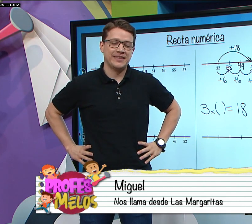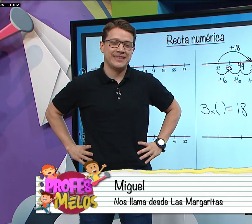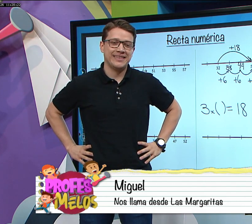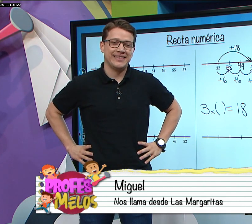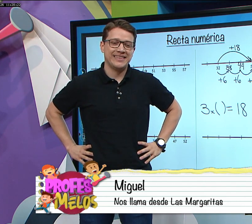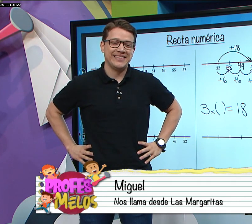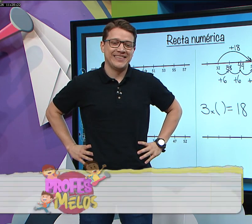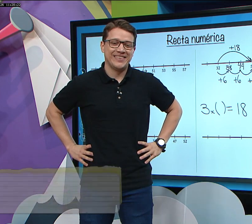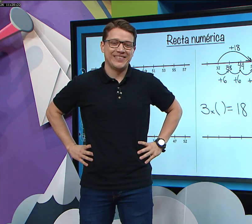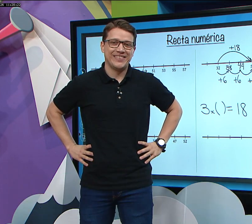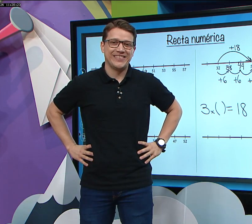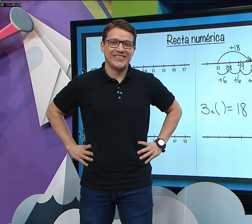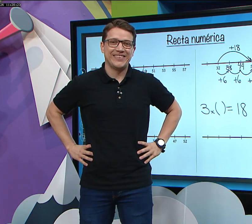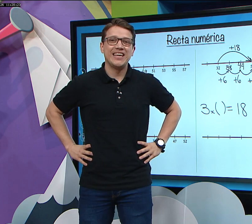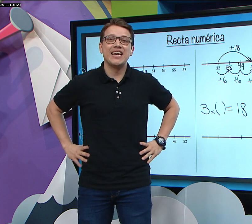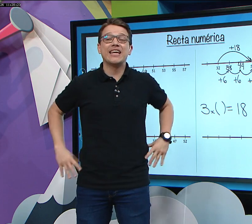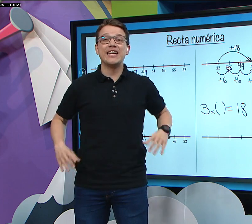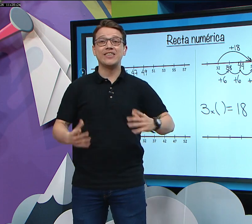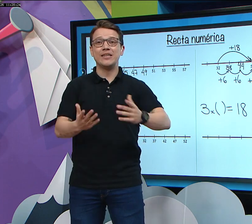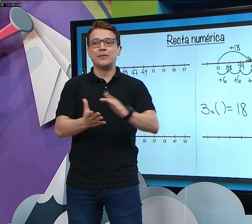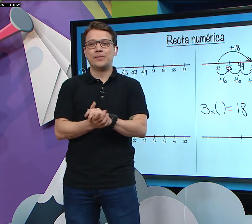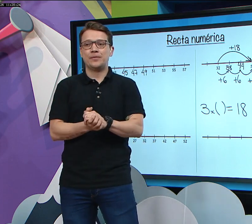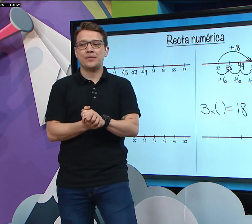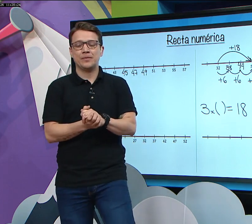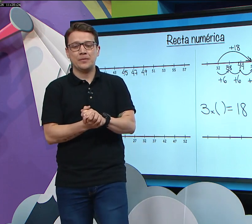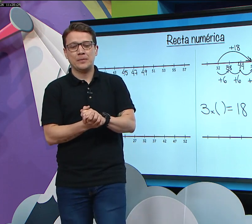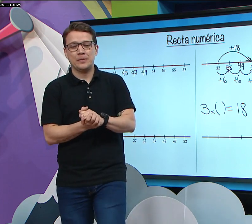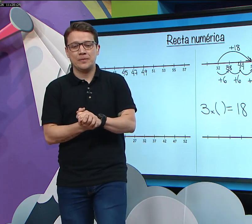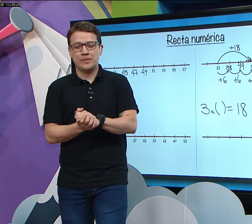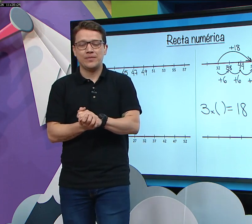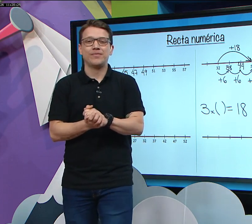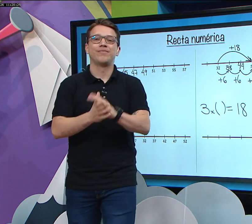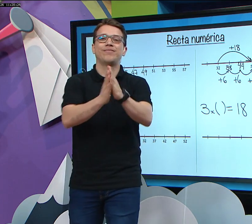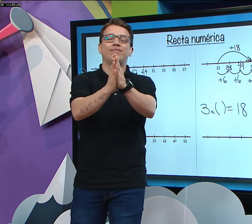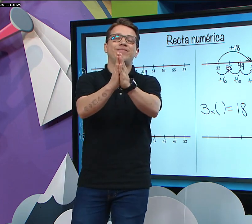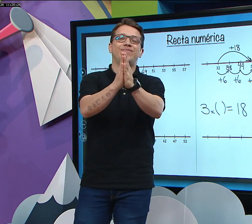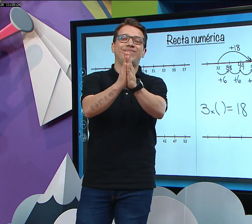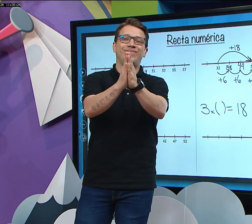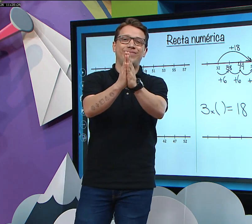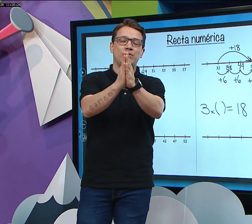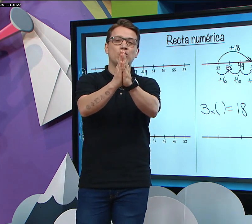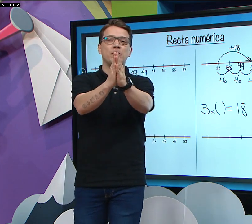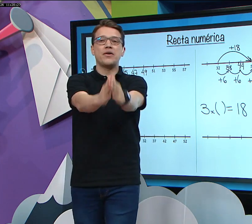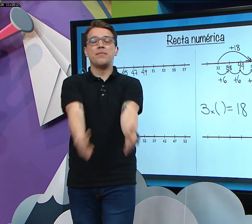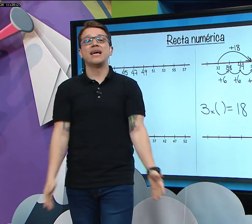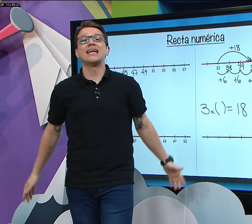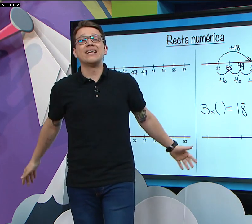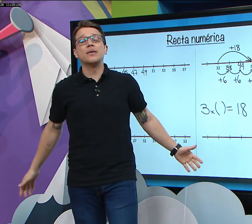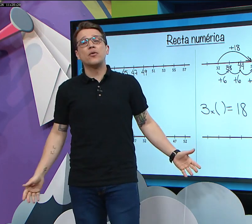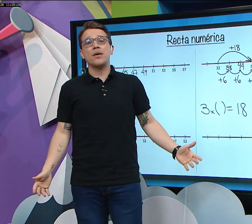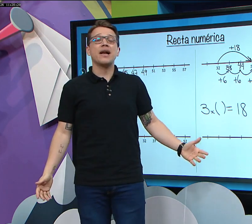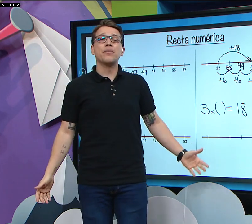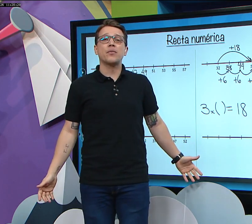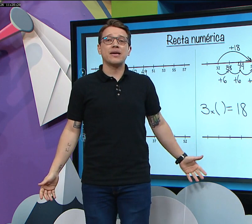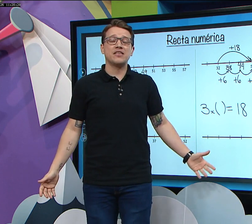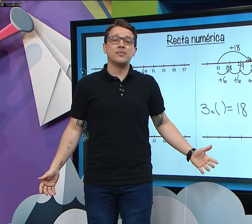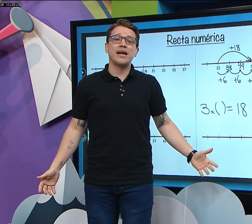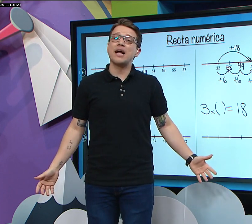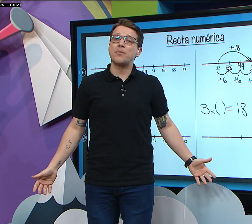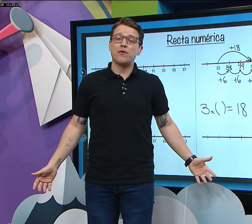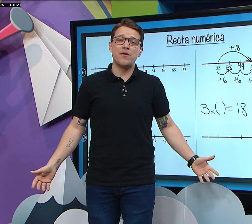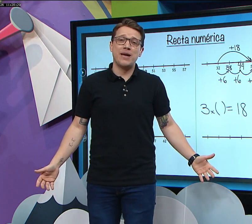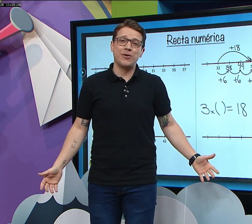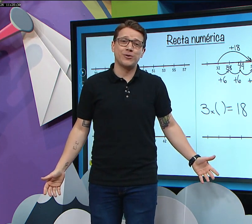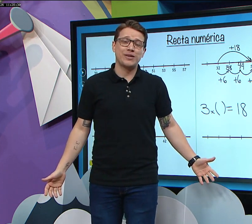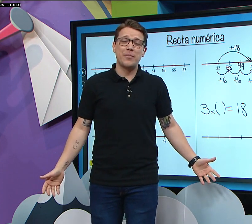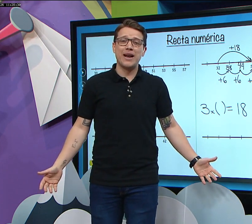mucho. ¿Y qué le quieres decir? Que la quiero mucho y la extraño mucho. Súper bien, Miguel, gracias por llamar y por participar